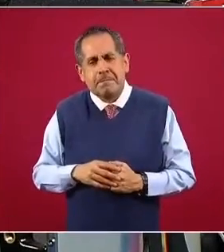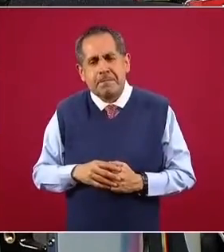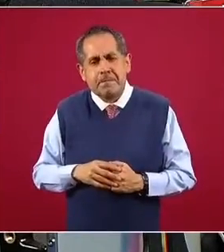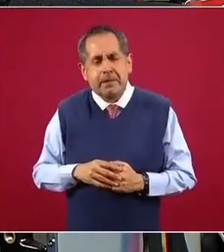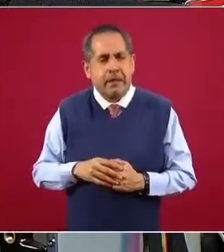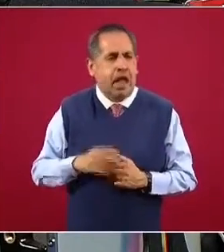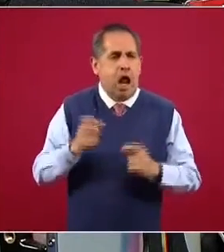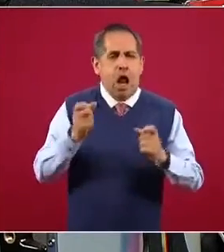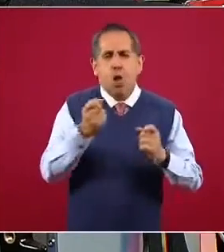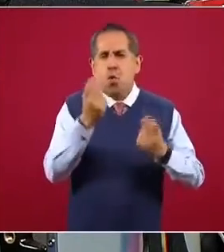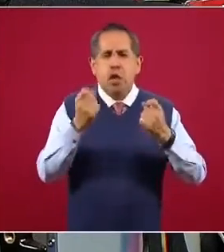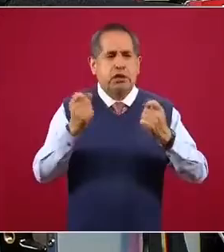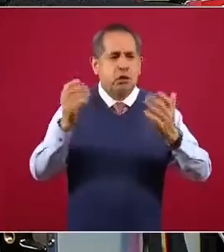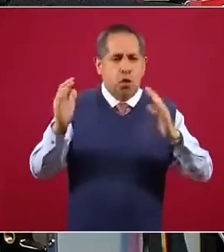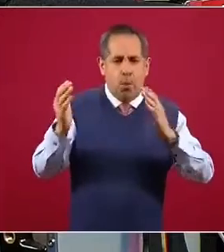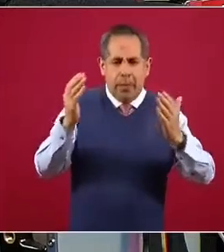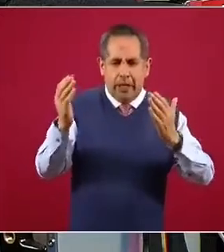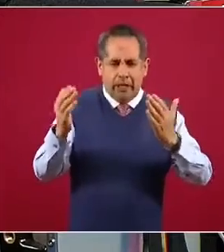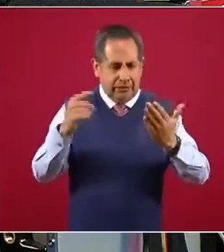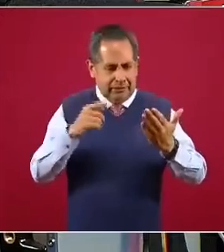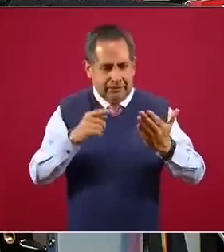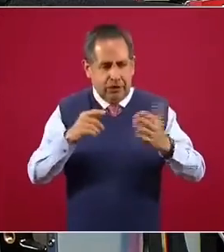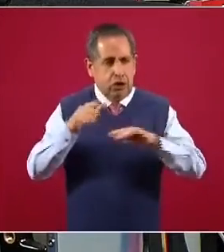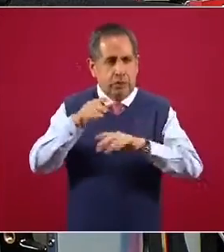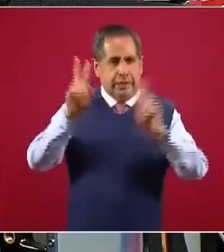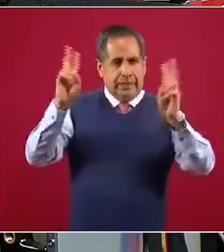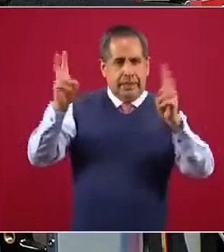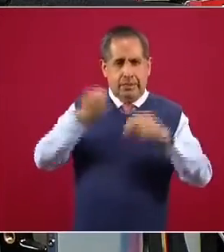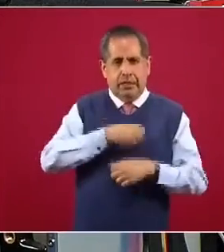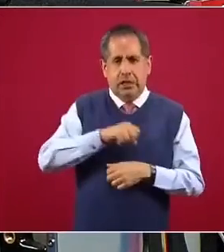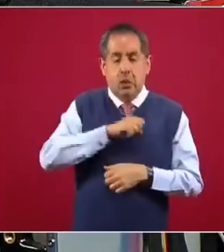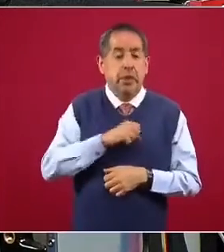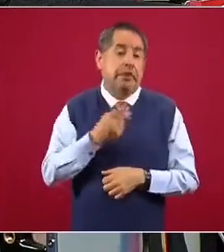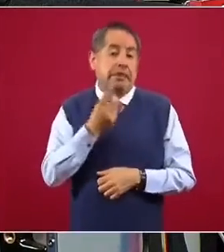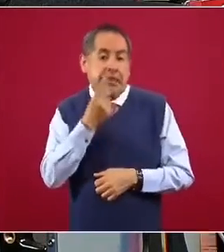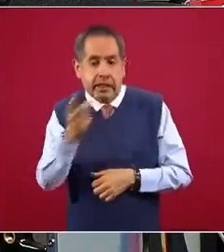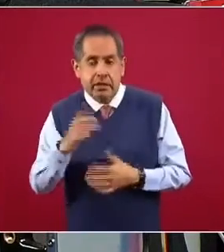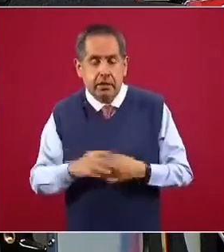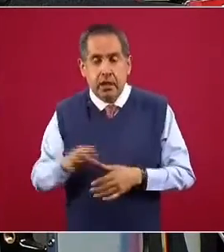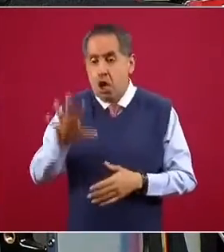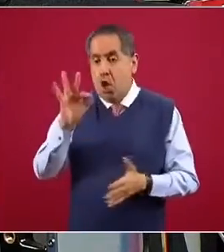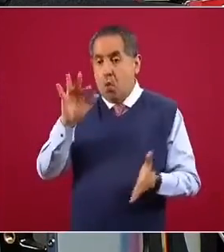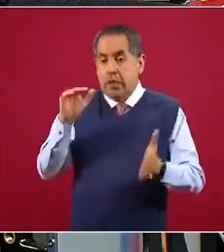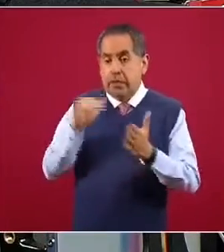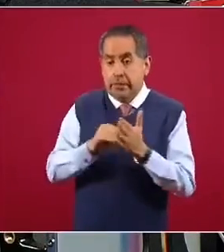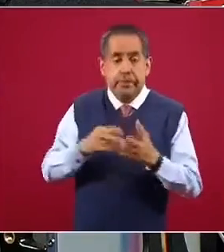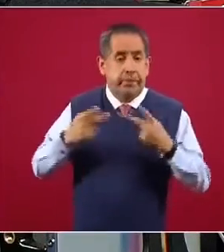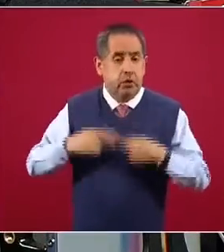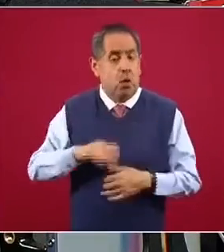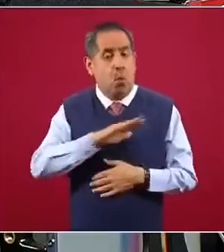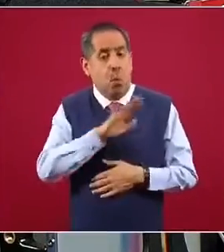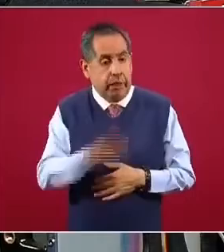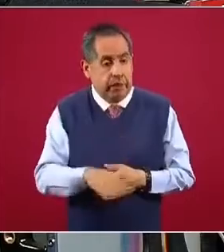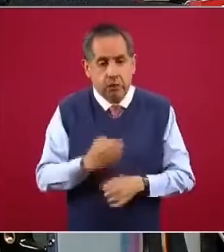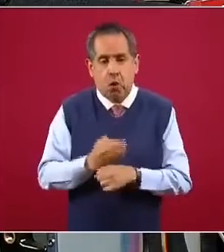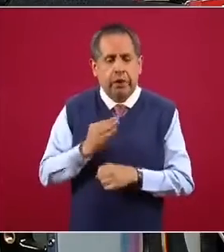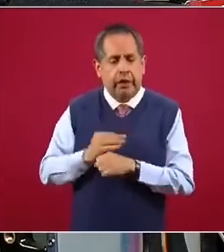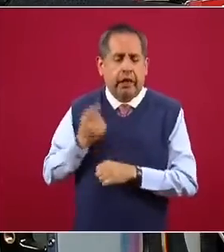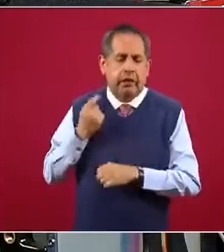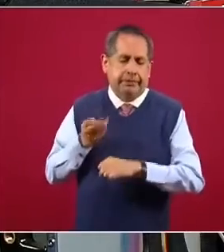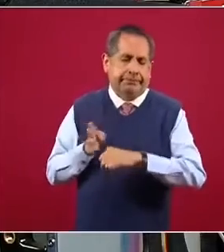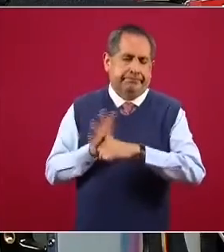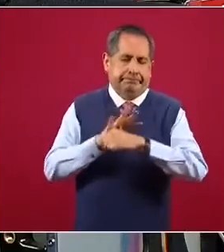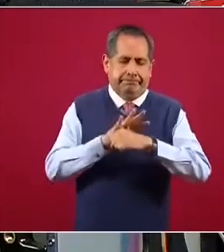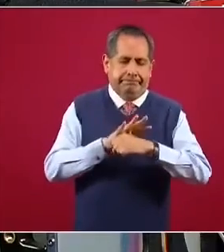pues analogías que hacen algunos responsables del tema de la salud, hablan de estos 40,000 muertes que está dejando hasta ahorita